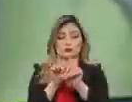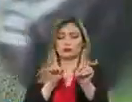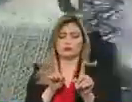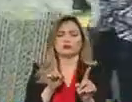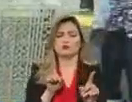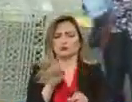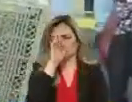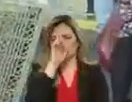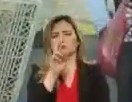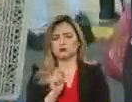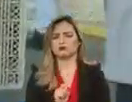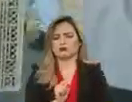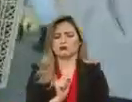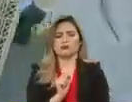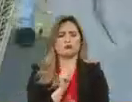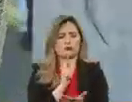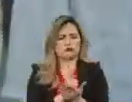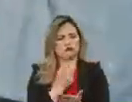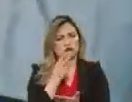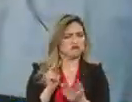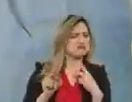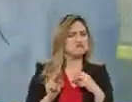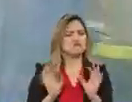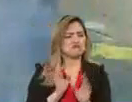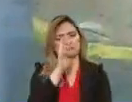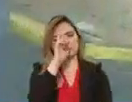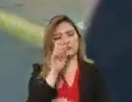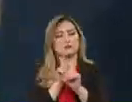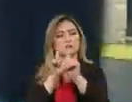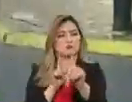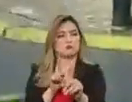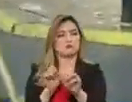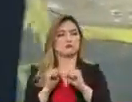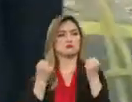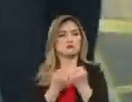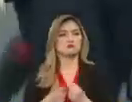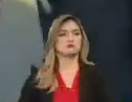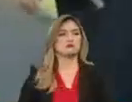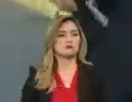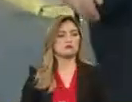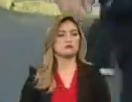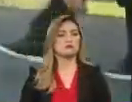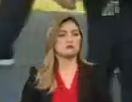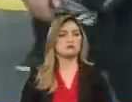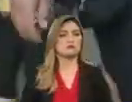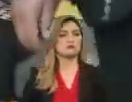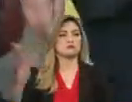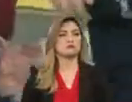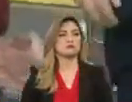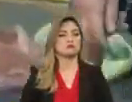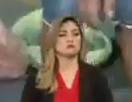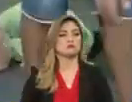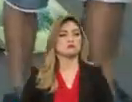de bioseguridad establecidas por las autoridades, especialmente el distanciamiento. También se han colocado